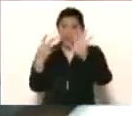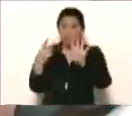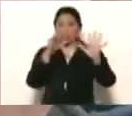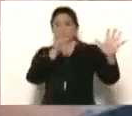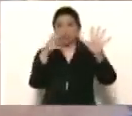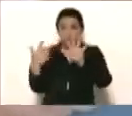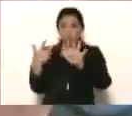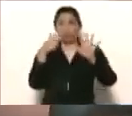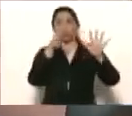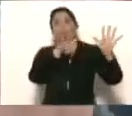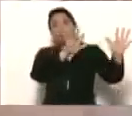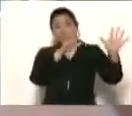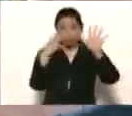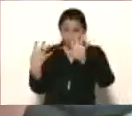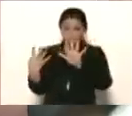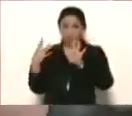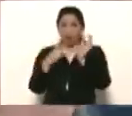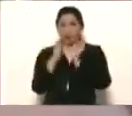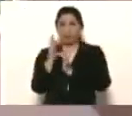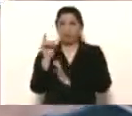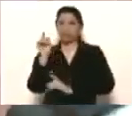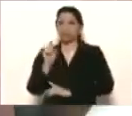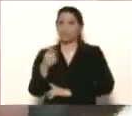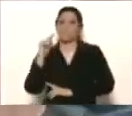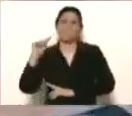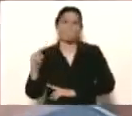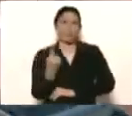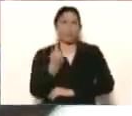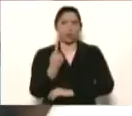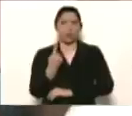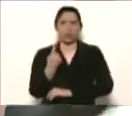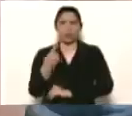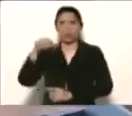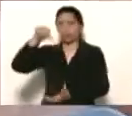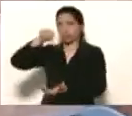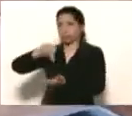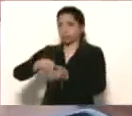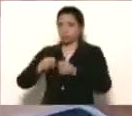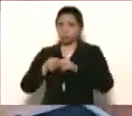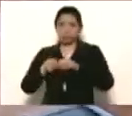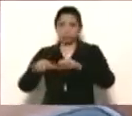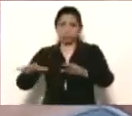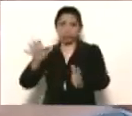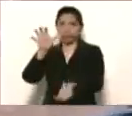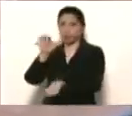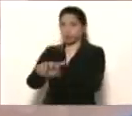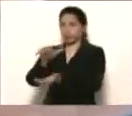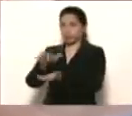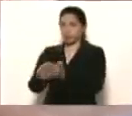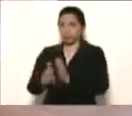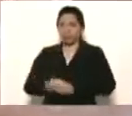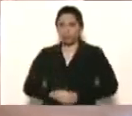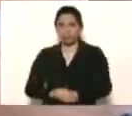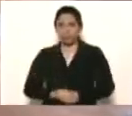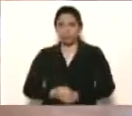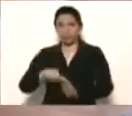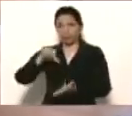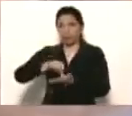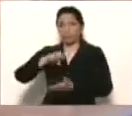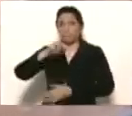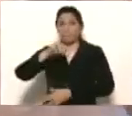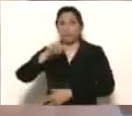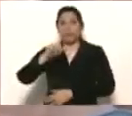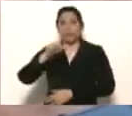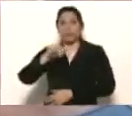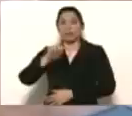18 y 19 de abril que se refieren principalmente al foco de pedro gonzález y al foco de maneiro en el